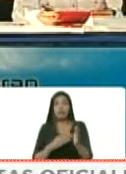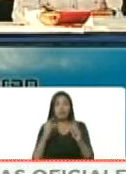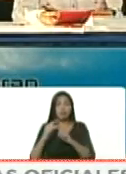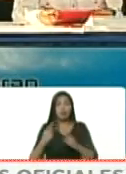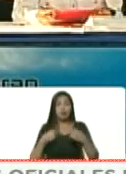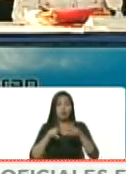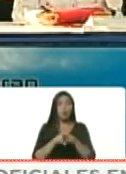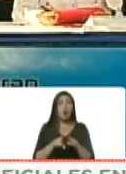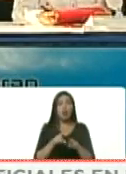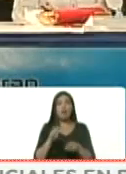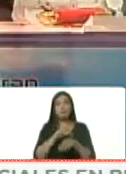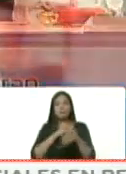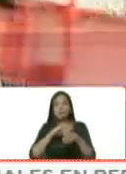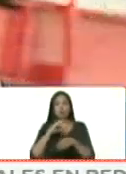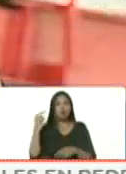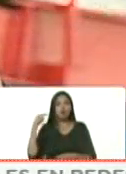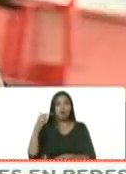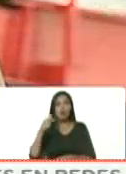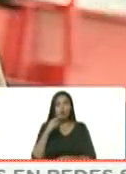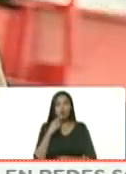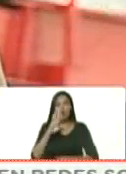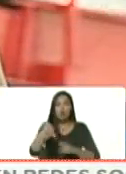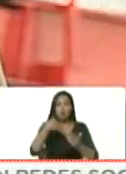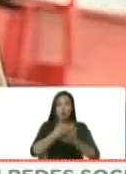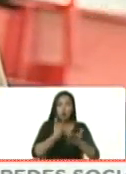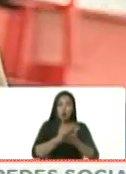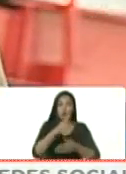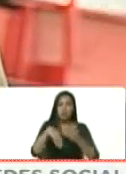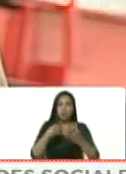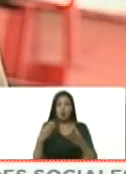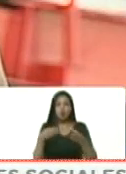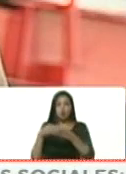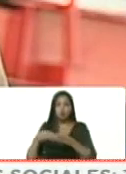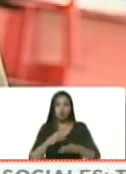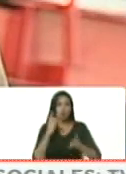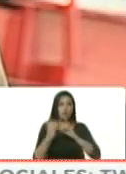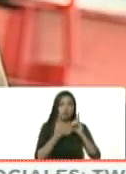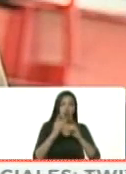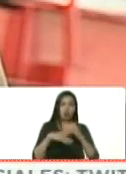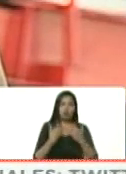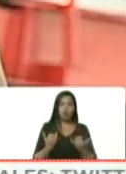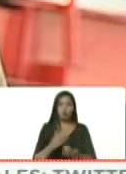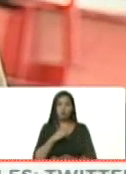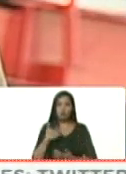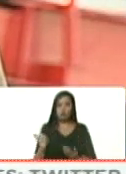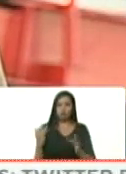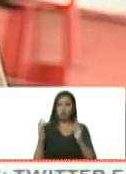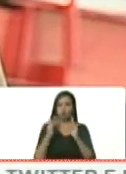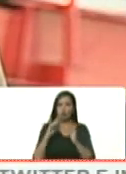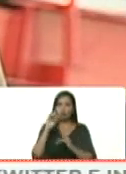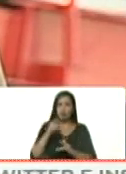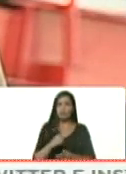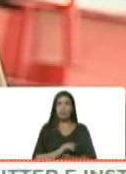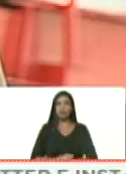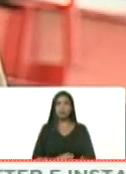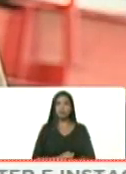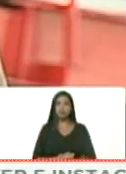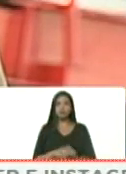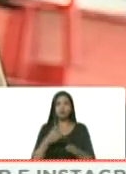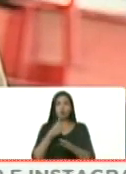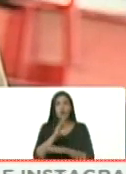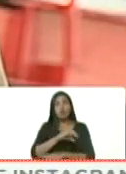ministro Hipólito Abreu para unas propuestas que han surgido de estas mesas de diálogo. Quiero hacer un pase a los